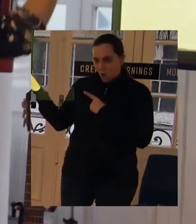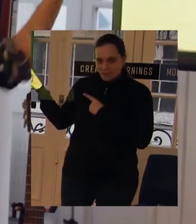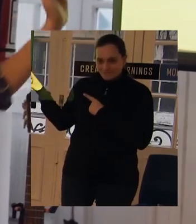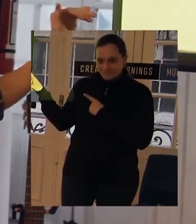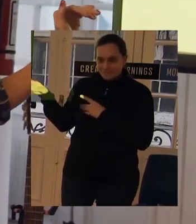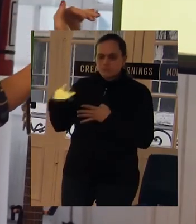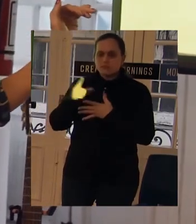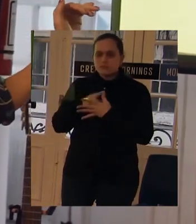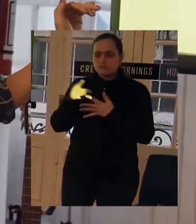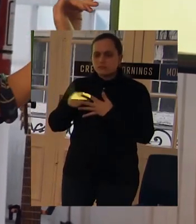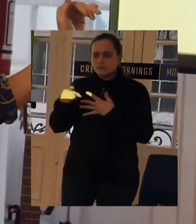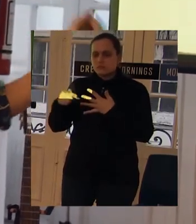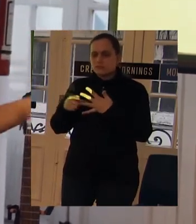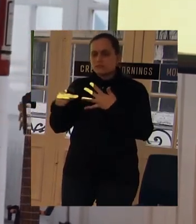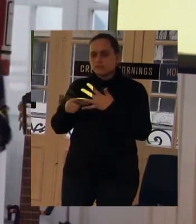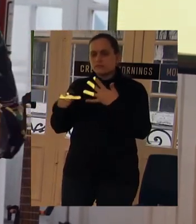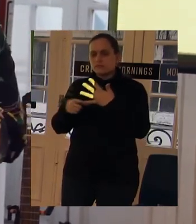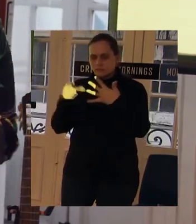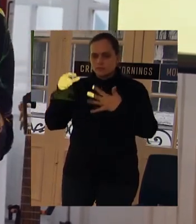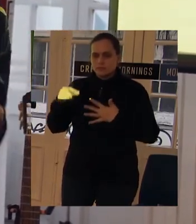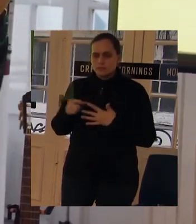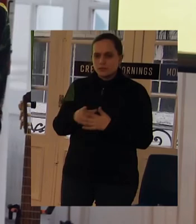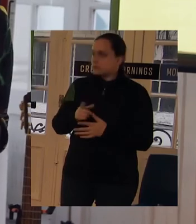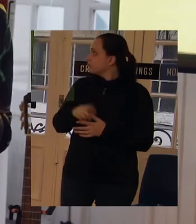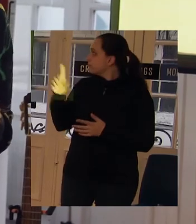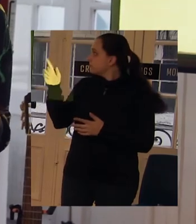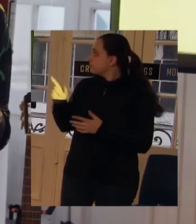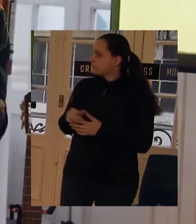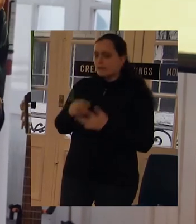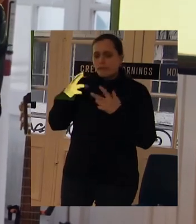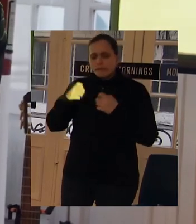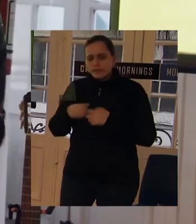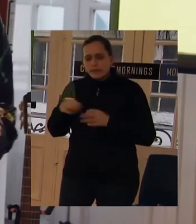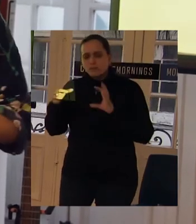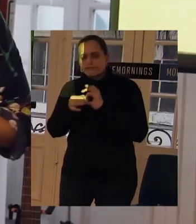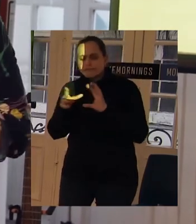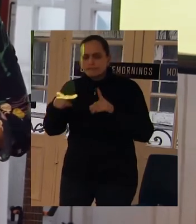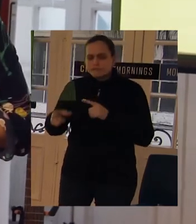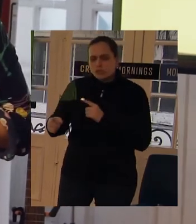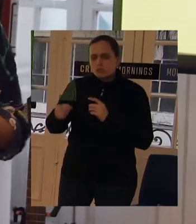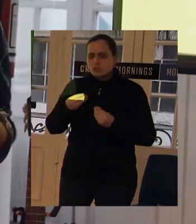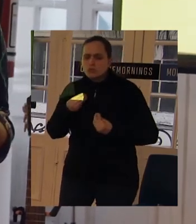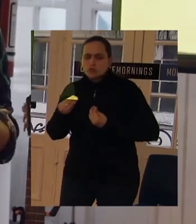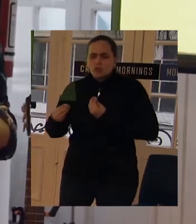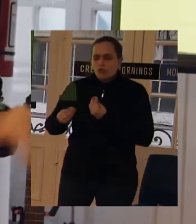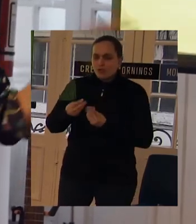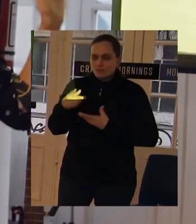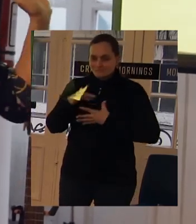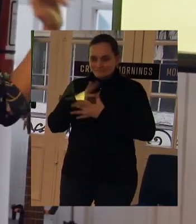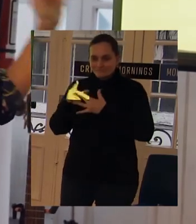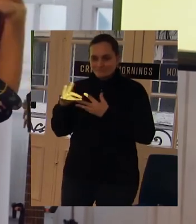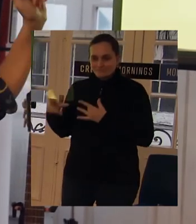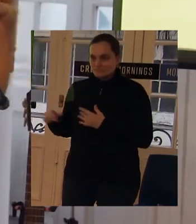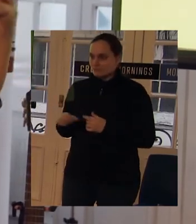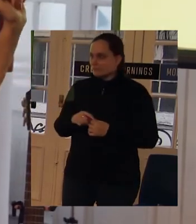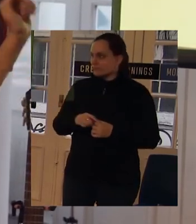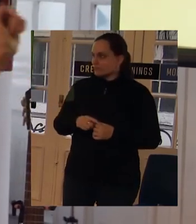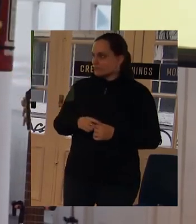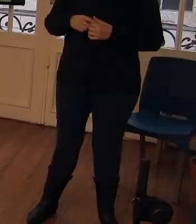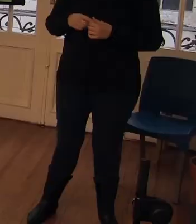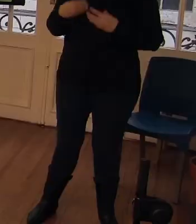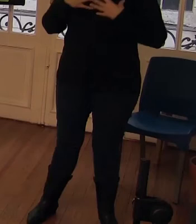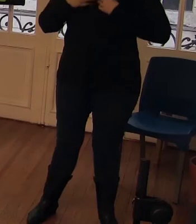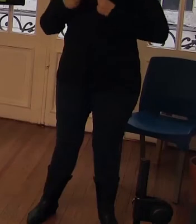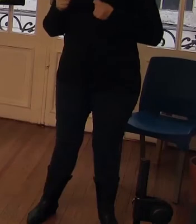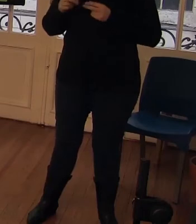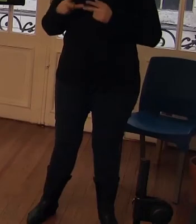pasé por todas estas etapas junto a estos hermosos facilitadores, pero sí, viví muchas de estas